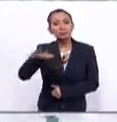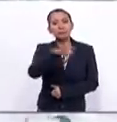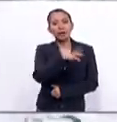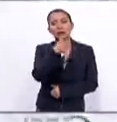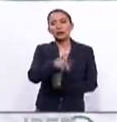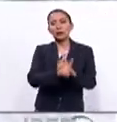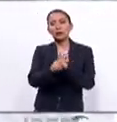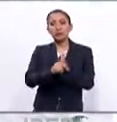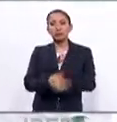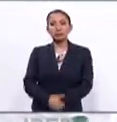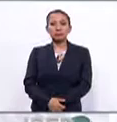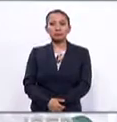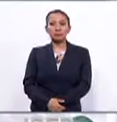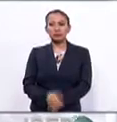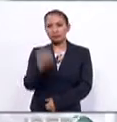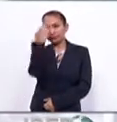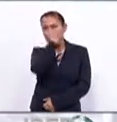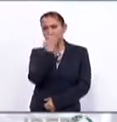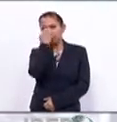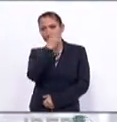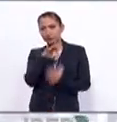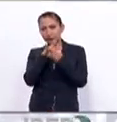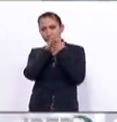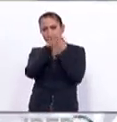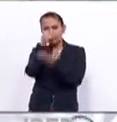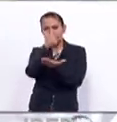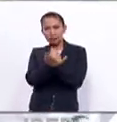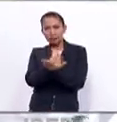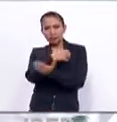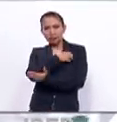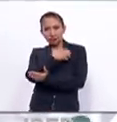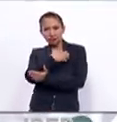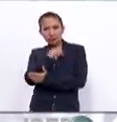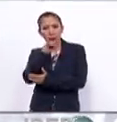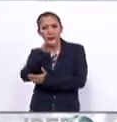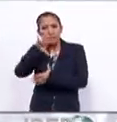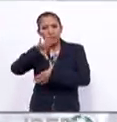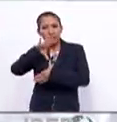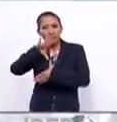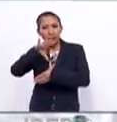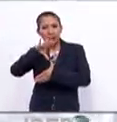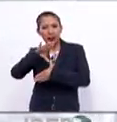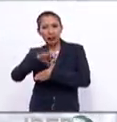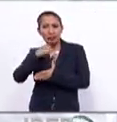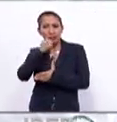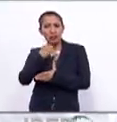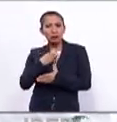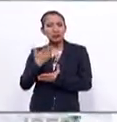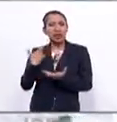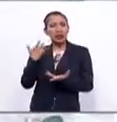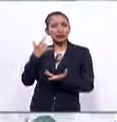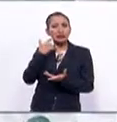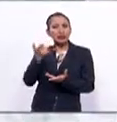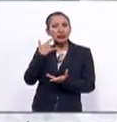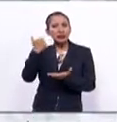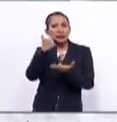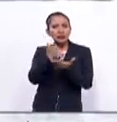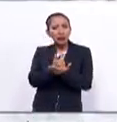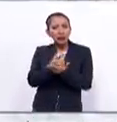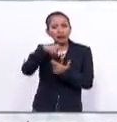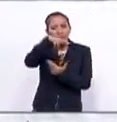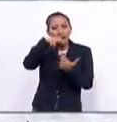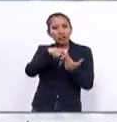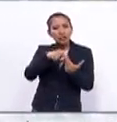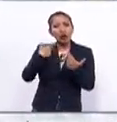a esta problemática. De acuerdo con la Unión de Ciudades Capitales Iberoamericanas, a pesar del esfuerzo de las ciudades de la